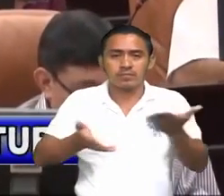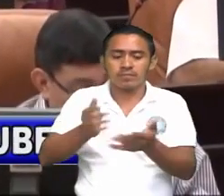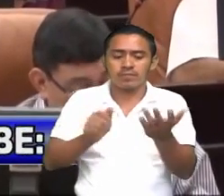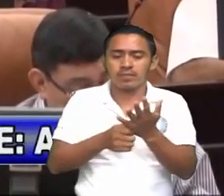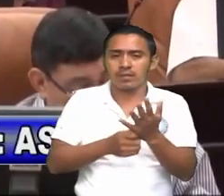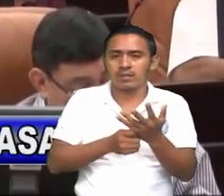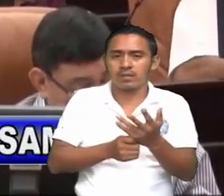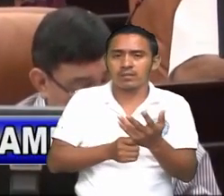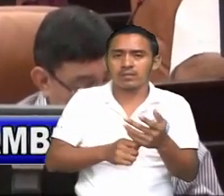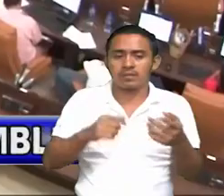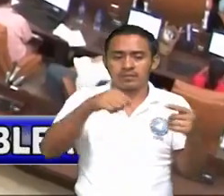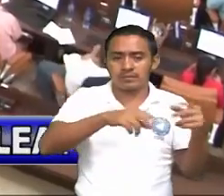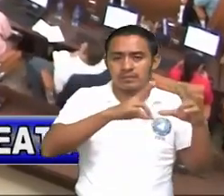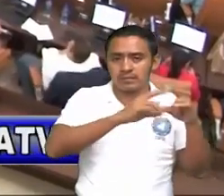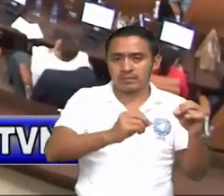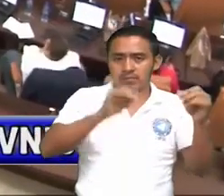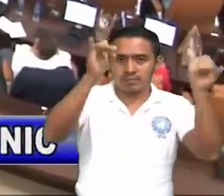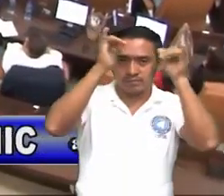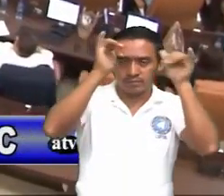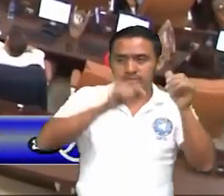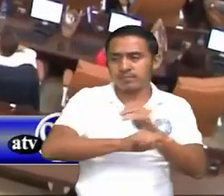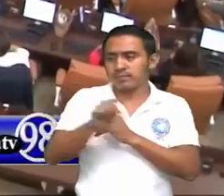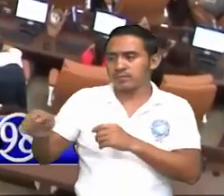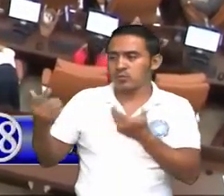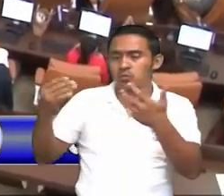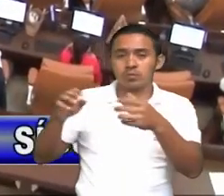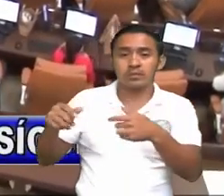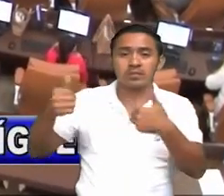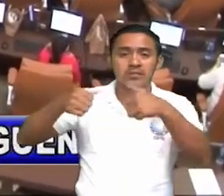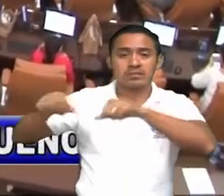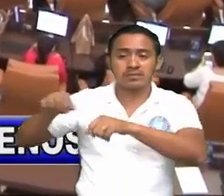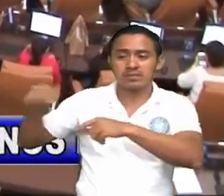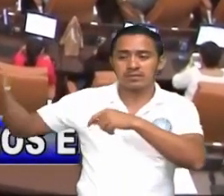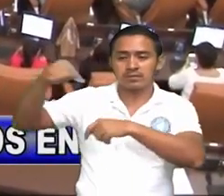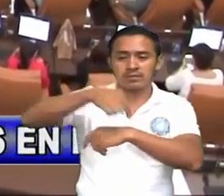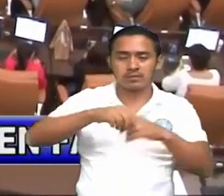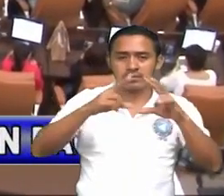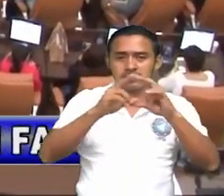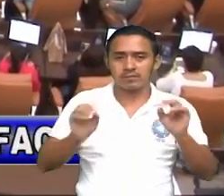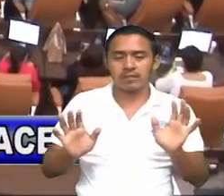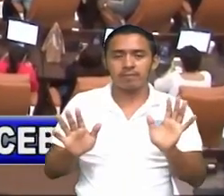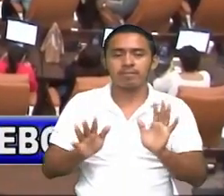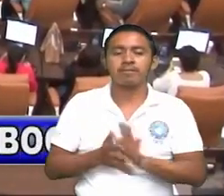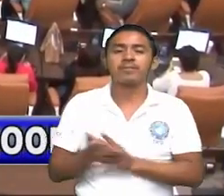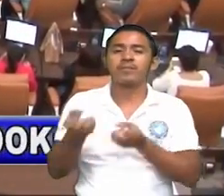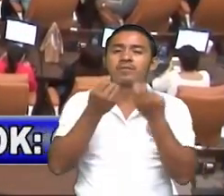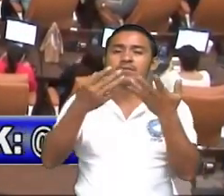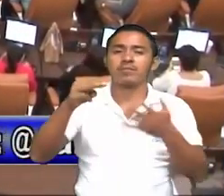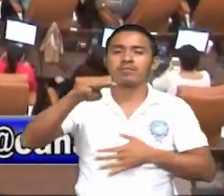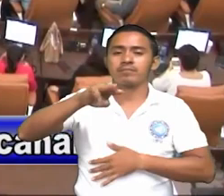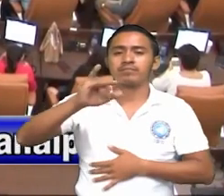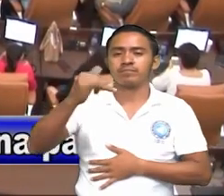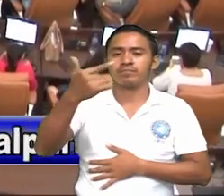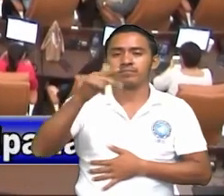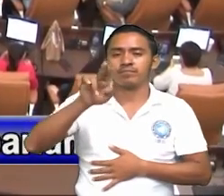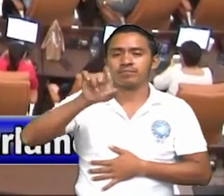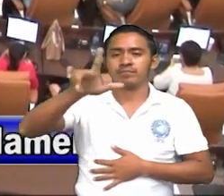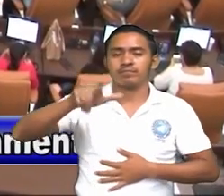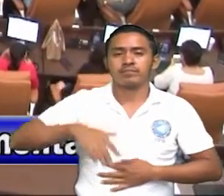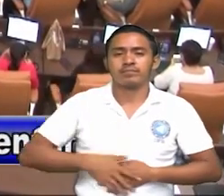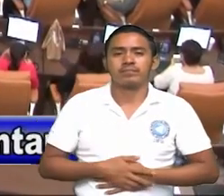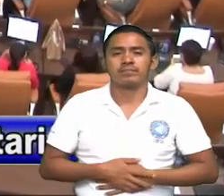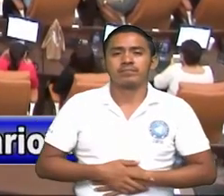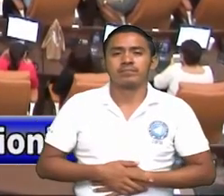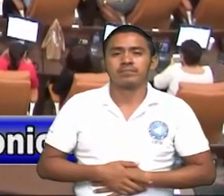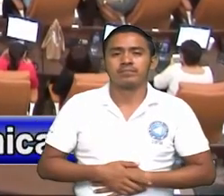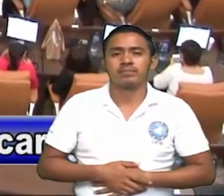roja de Nicaragua por productos químicos de Irán. Con cámara de Ronald Ruiz para el canal parlamentario, les informó